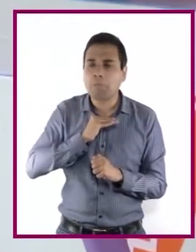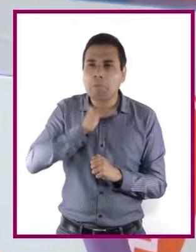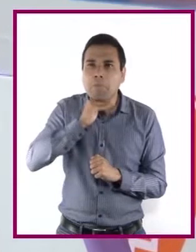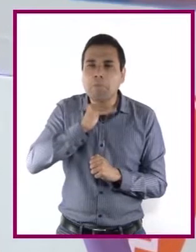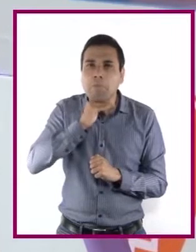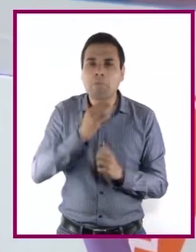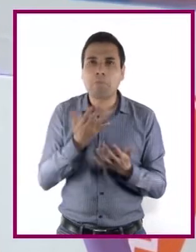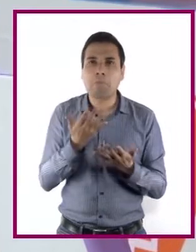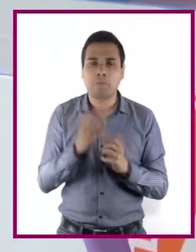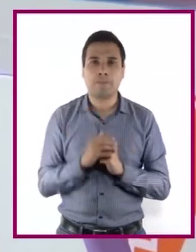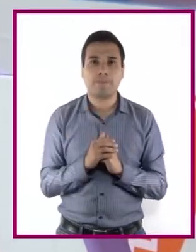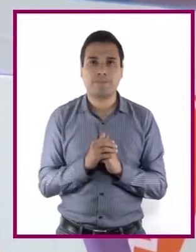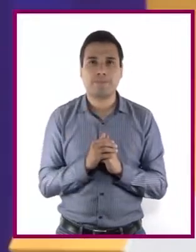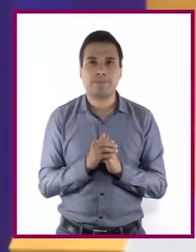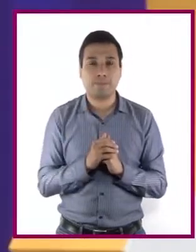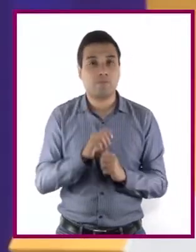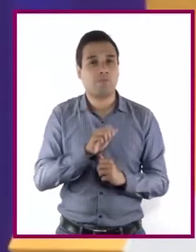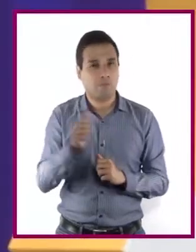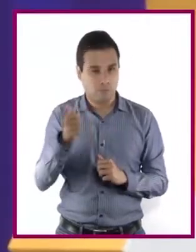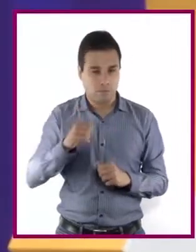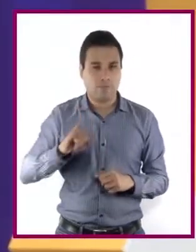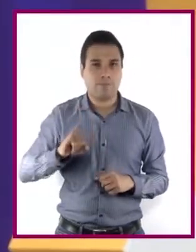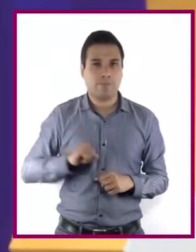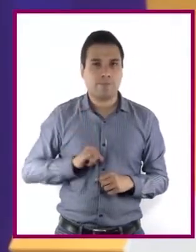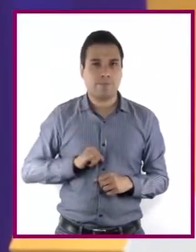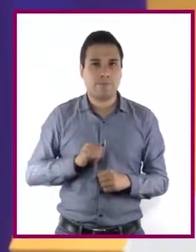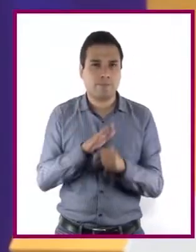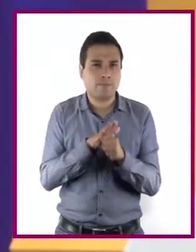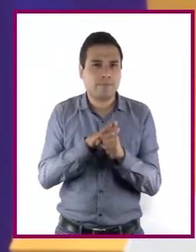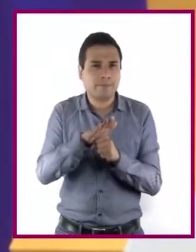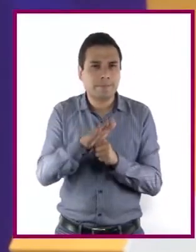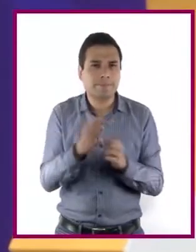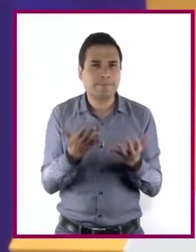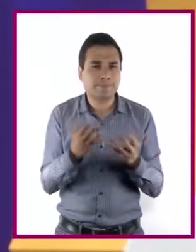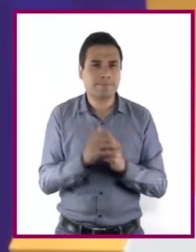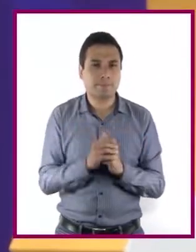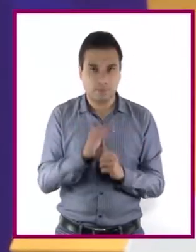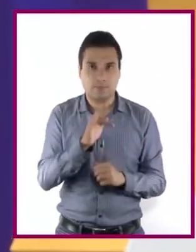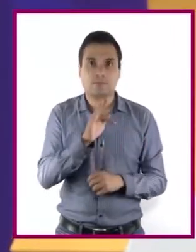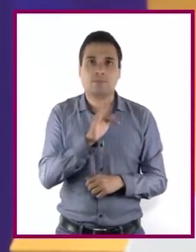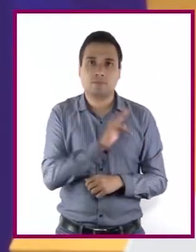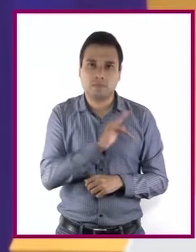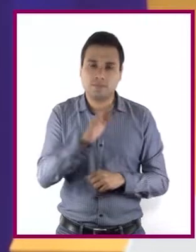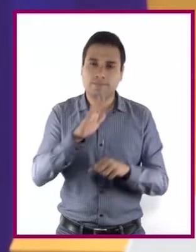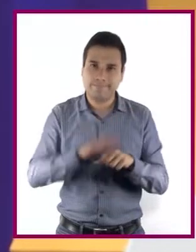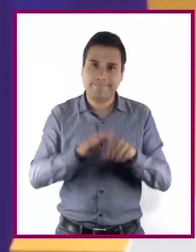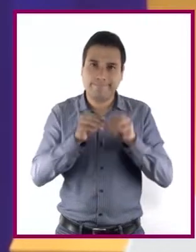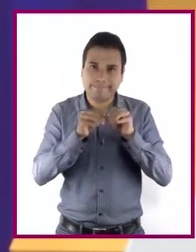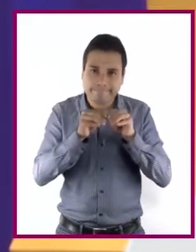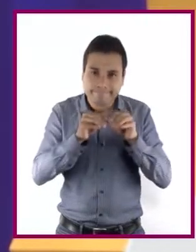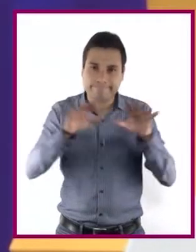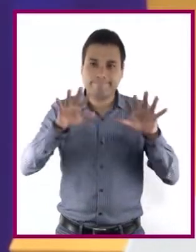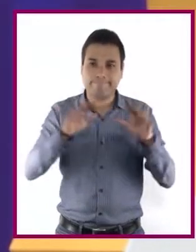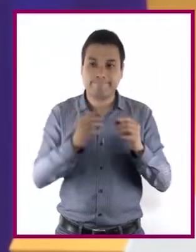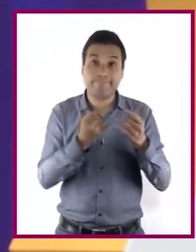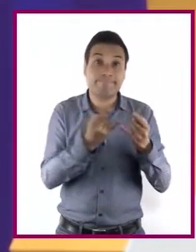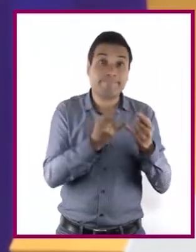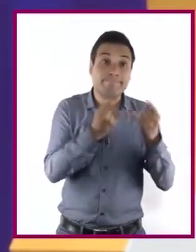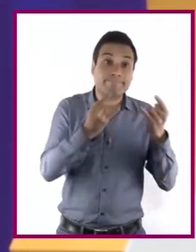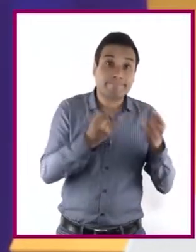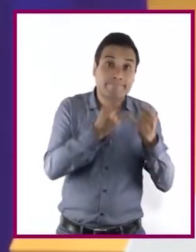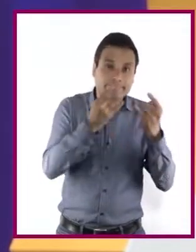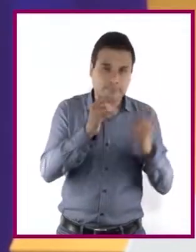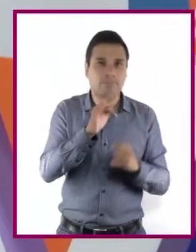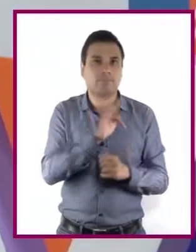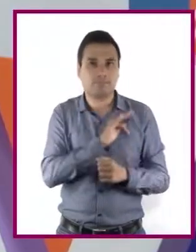Otra virtud interesante que nos puede brindar la adaptación es la difusión, Esto hace que las grandes historias se den a